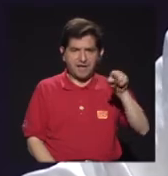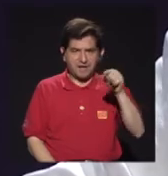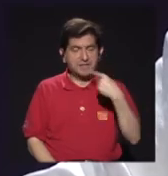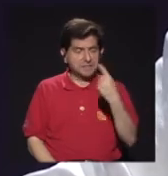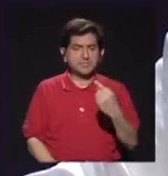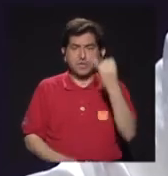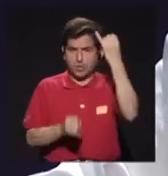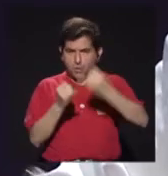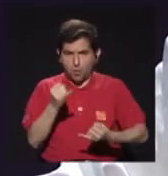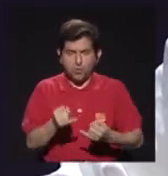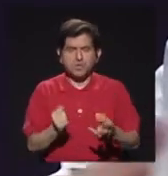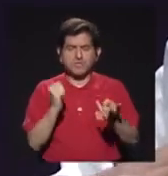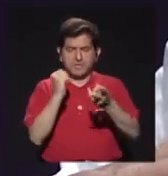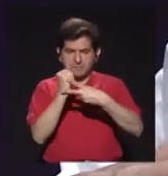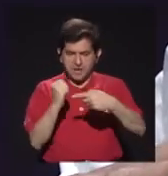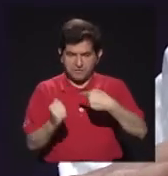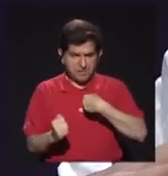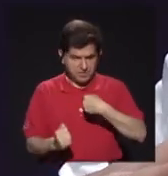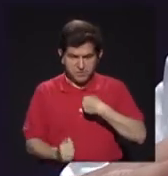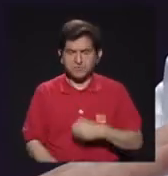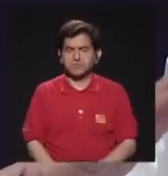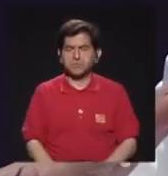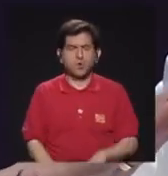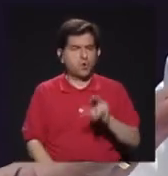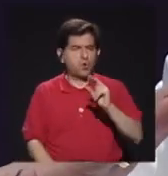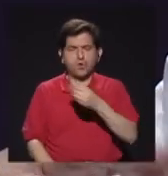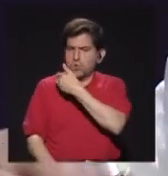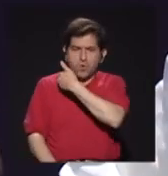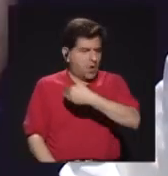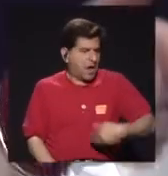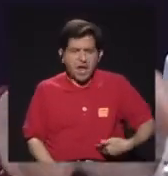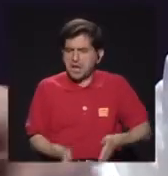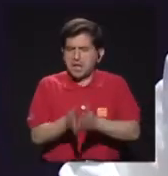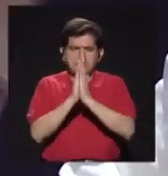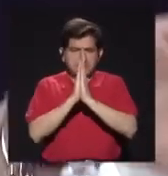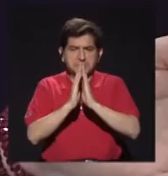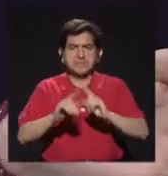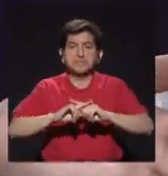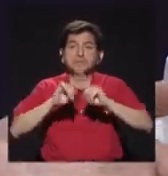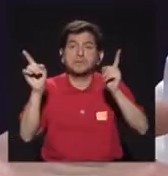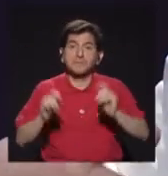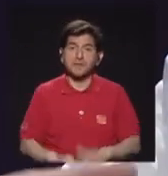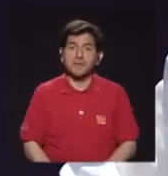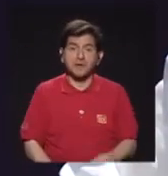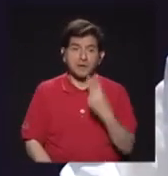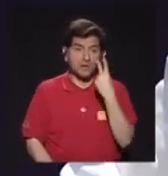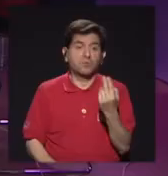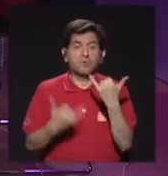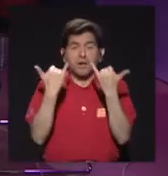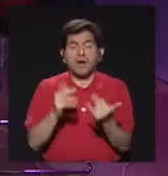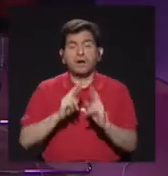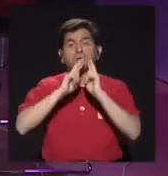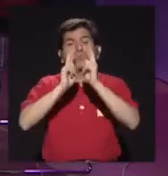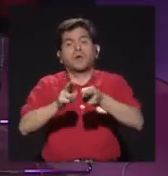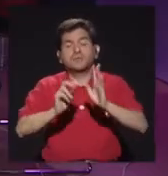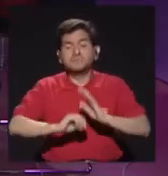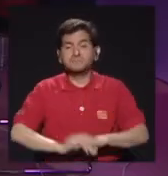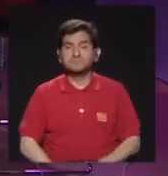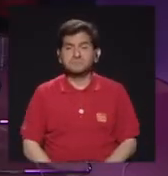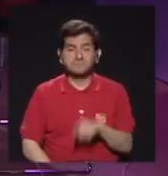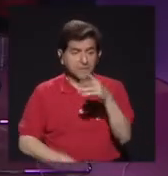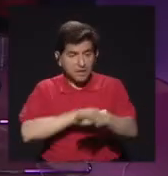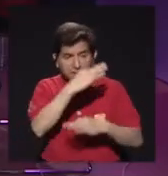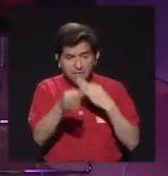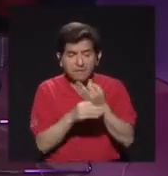último puesto que ocupo no voy a aspirar a la presidencia ni mucho menos y finalmente bueno tenemos los resultados que tenemos entonces este